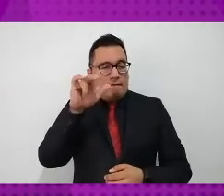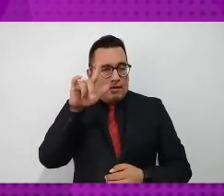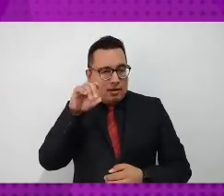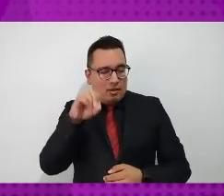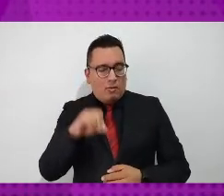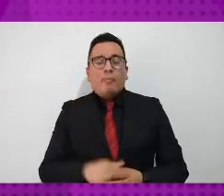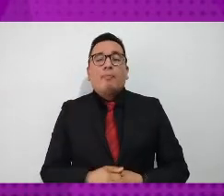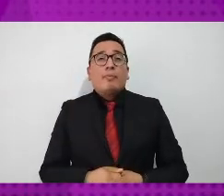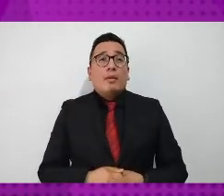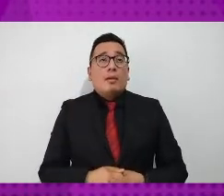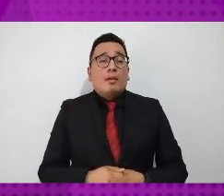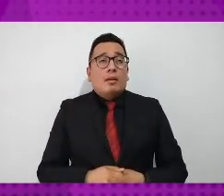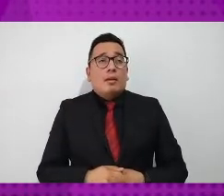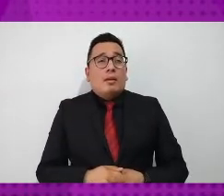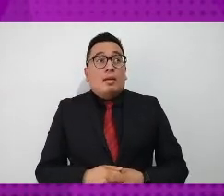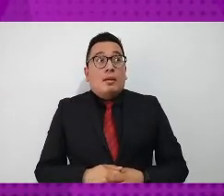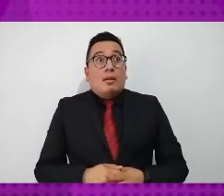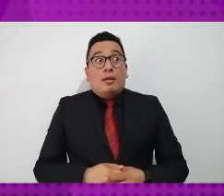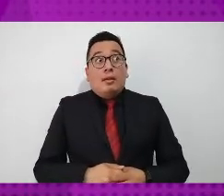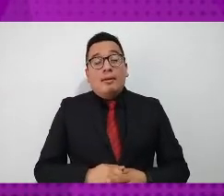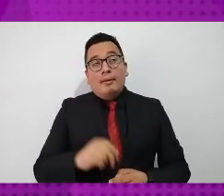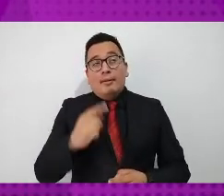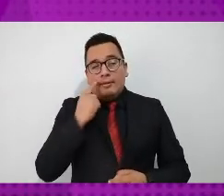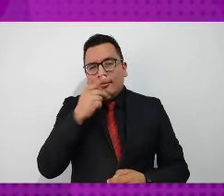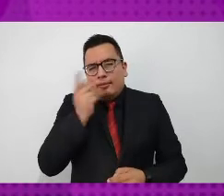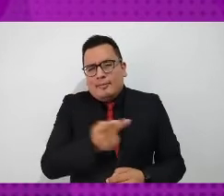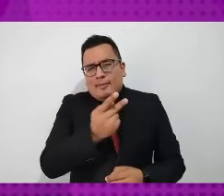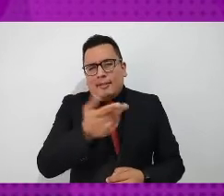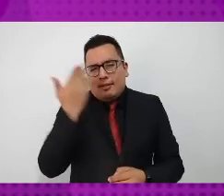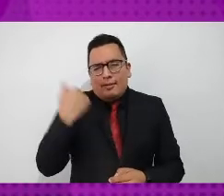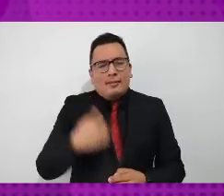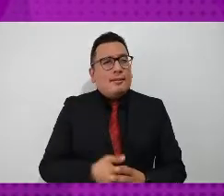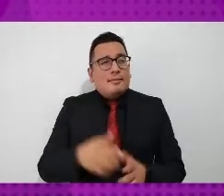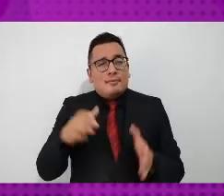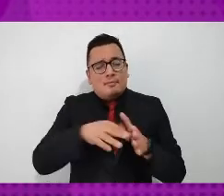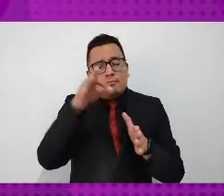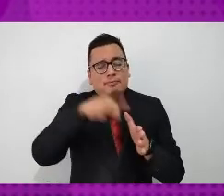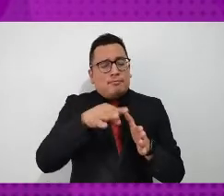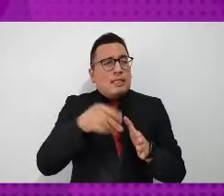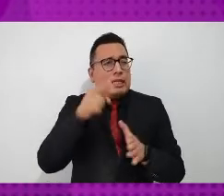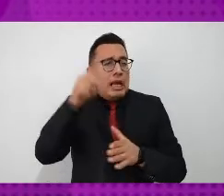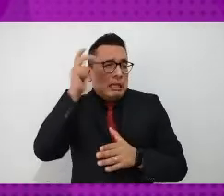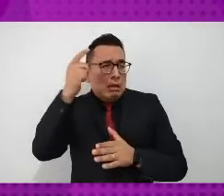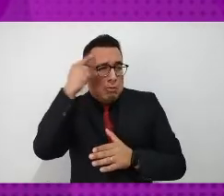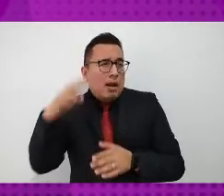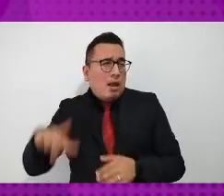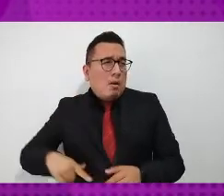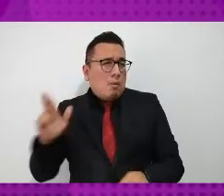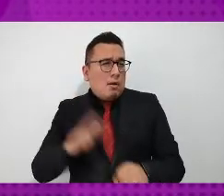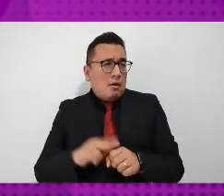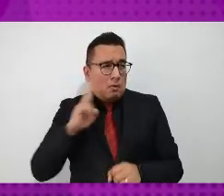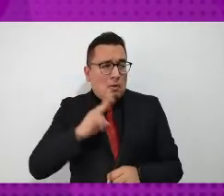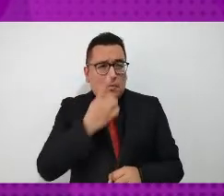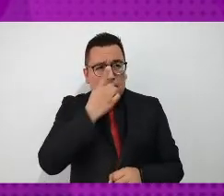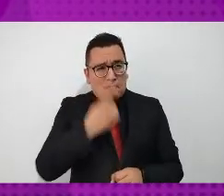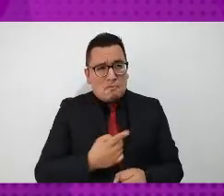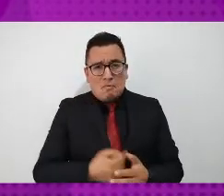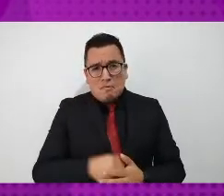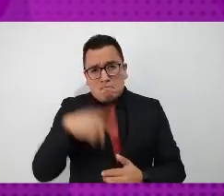alfredo tuvieron elecciones en hidalgo para abordar tura platícanos al respecto cuáles fueron los retos